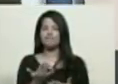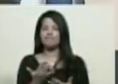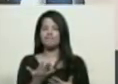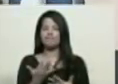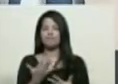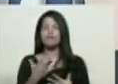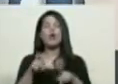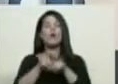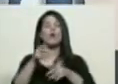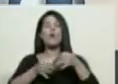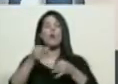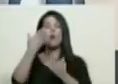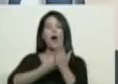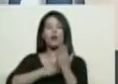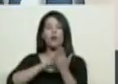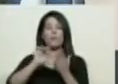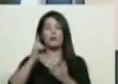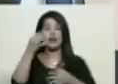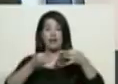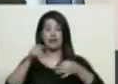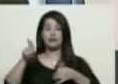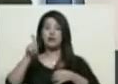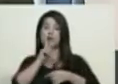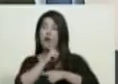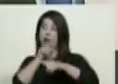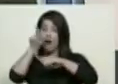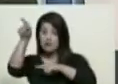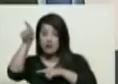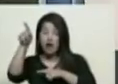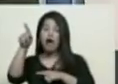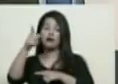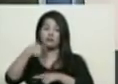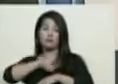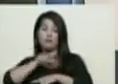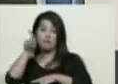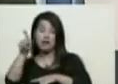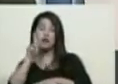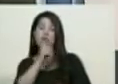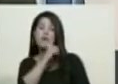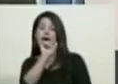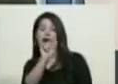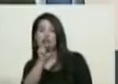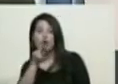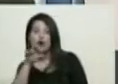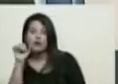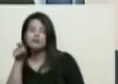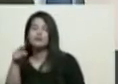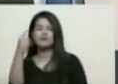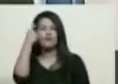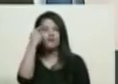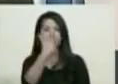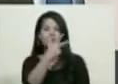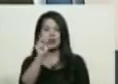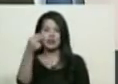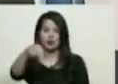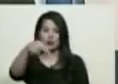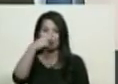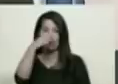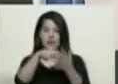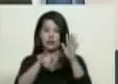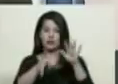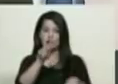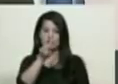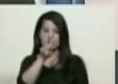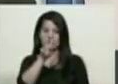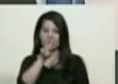del juzgado de primera instancia de andorra del fecha de fecha 30 de noviembre del año 2012